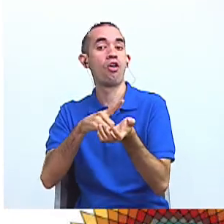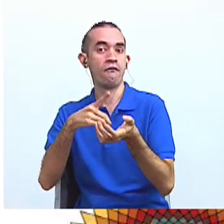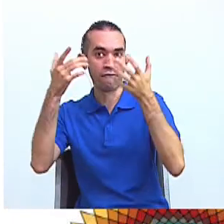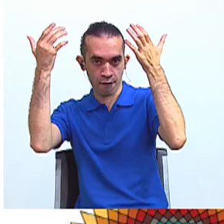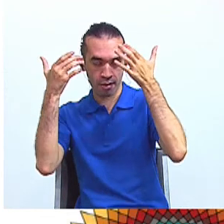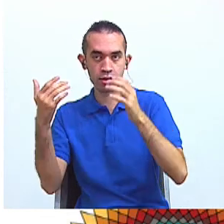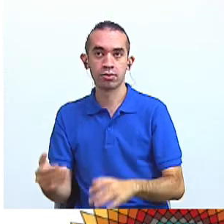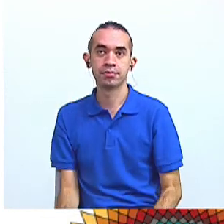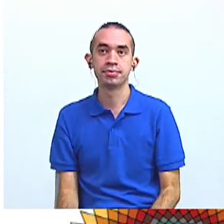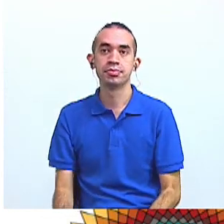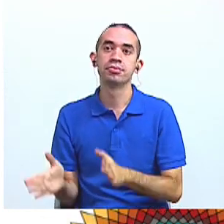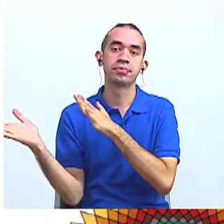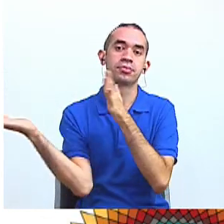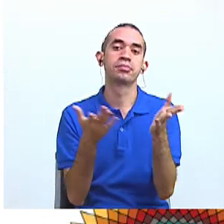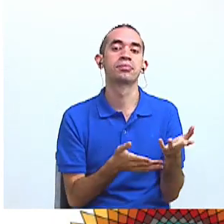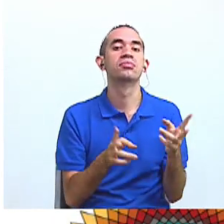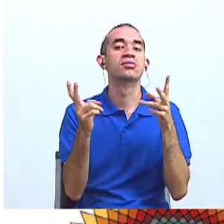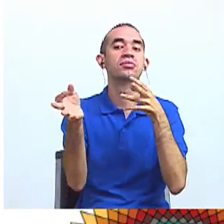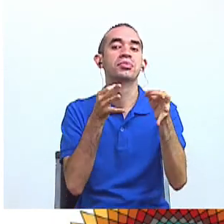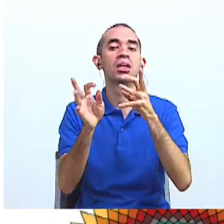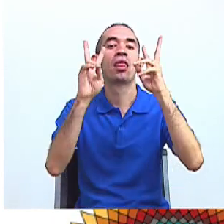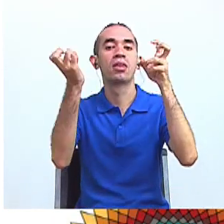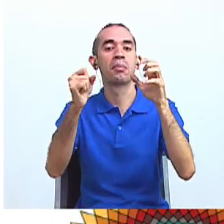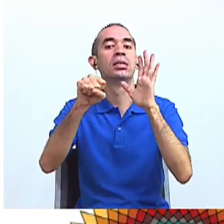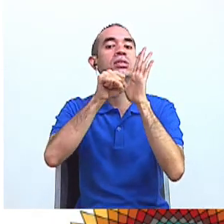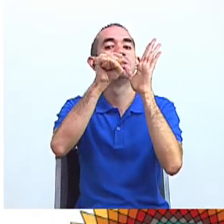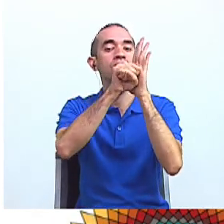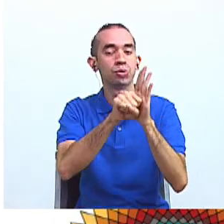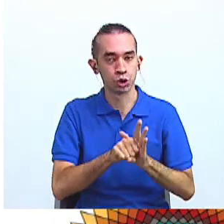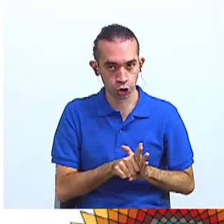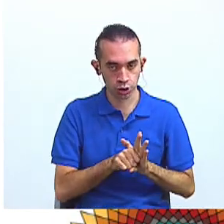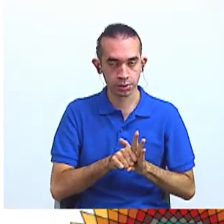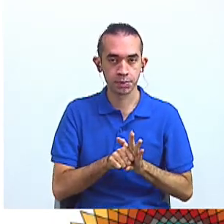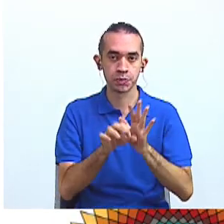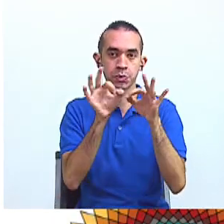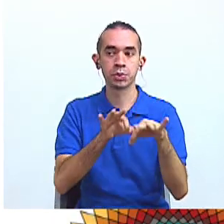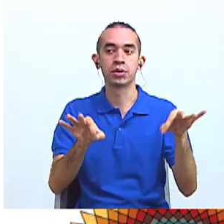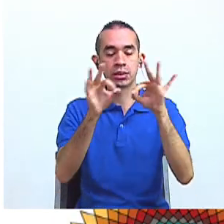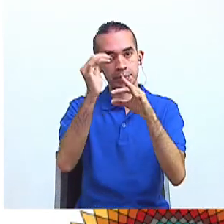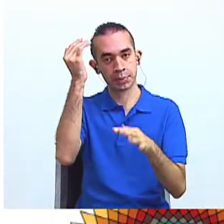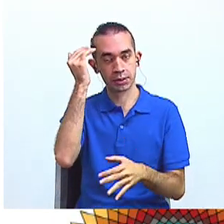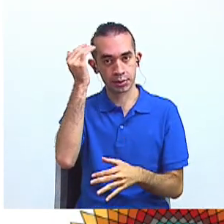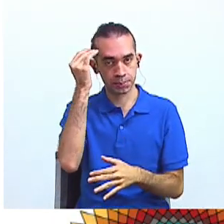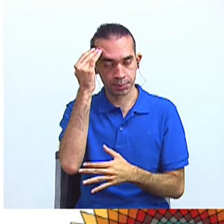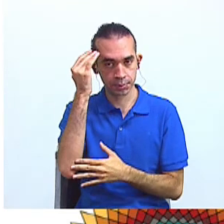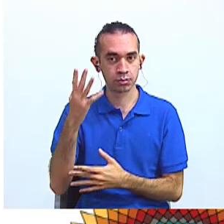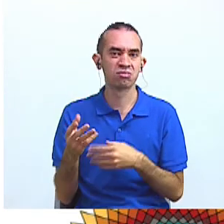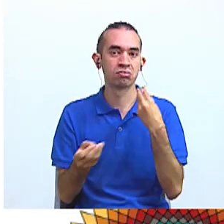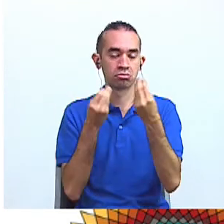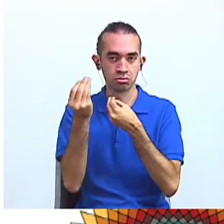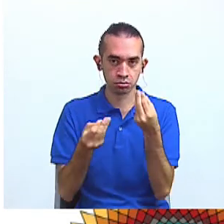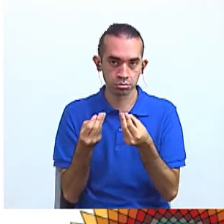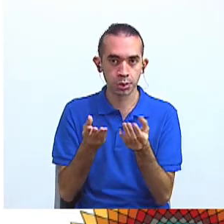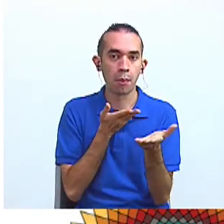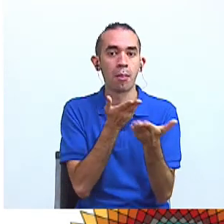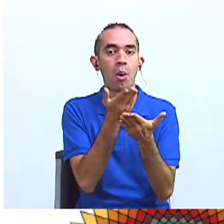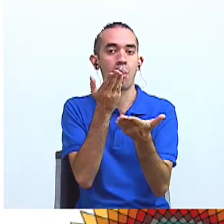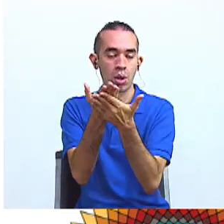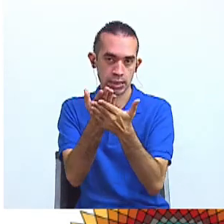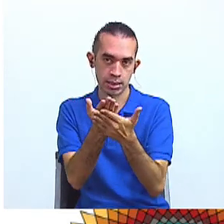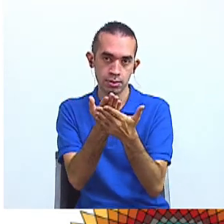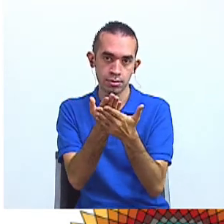Vamos a abordar los elementos simbólicos de este texto. Es importante recalcar que nosotros haremos una propuesta